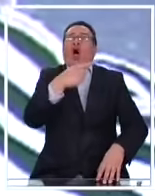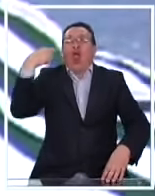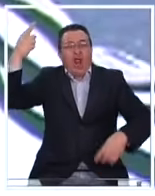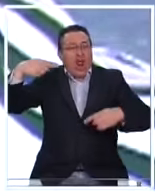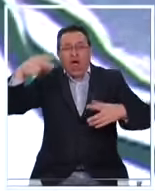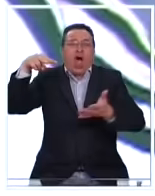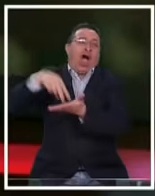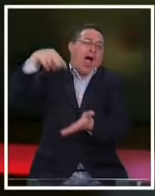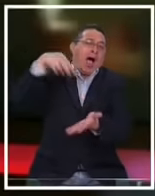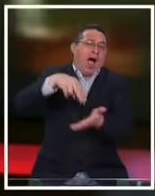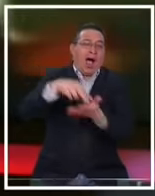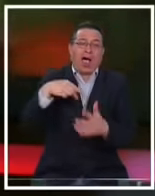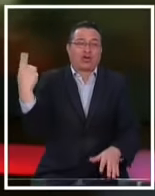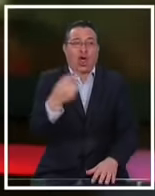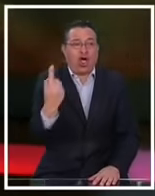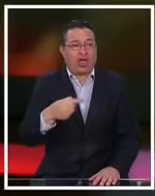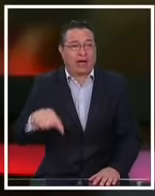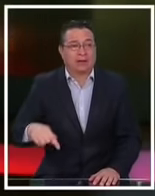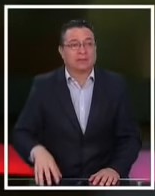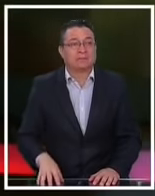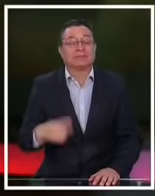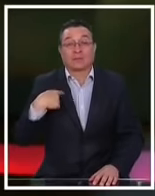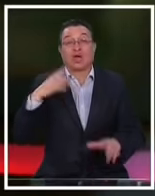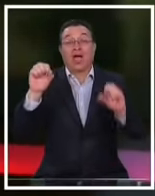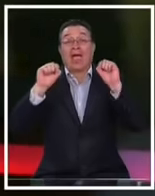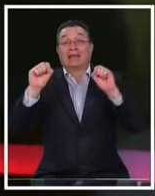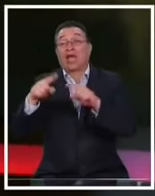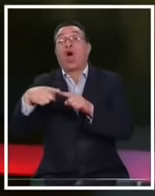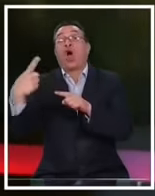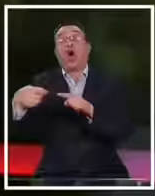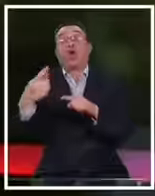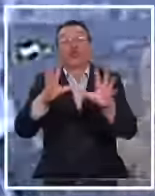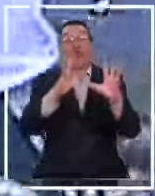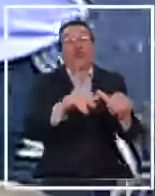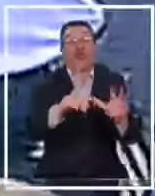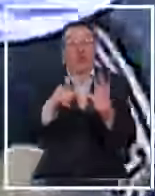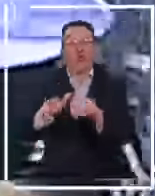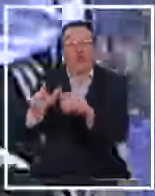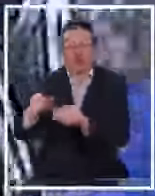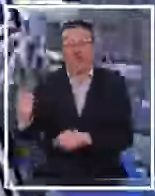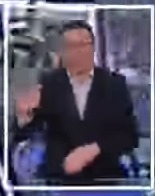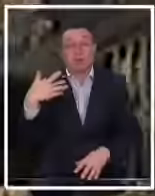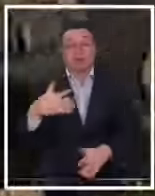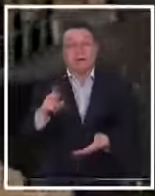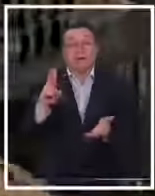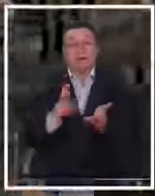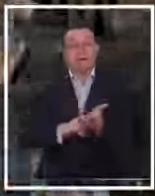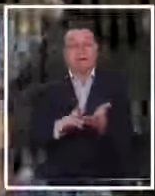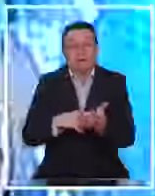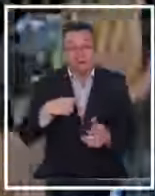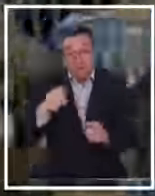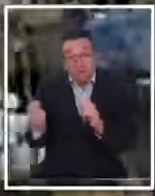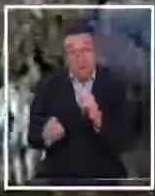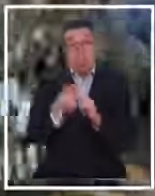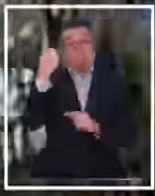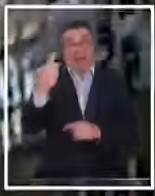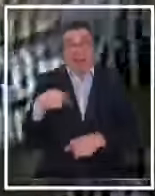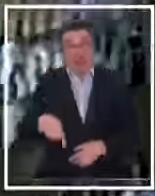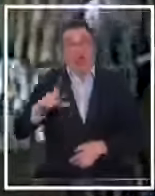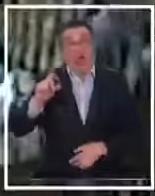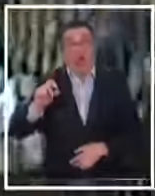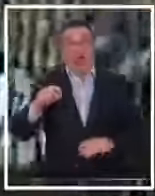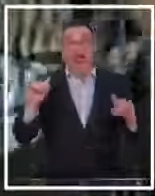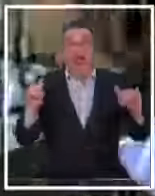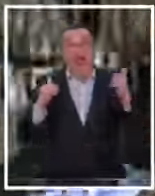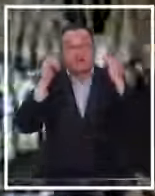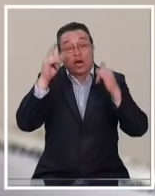loca, toda festejando! Me dice mucha gente, hinchas de otros equipos, que en realidad, por ser el primero también, lo